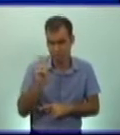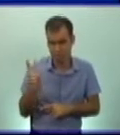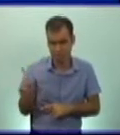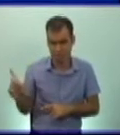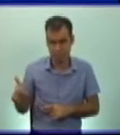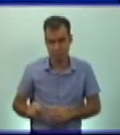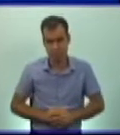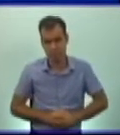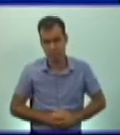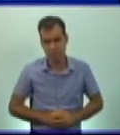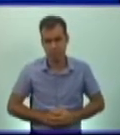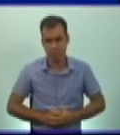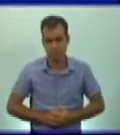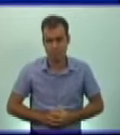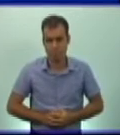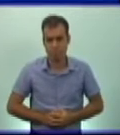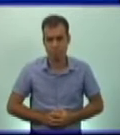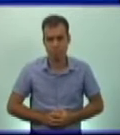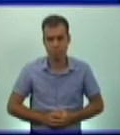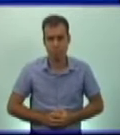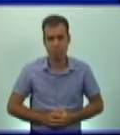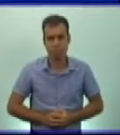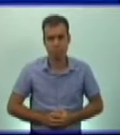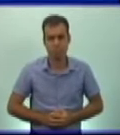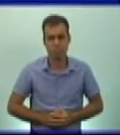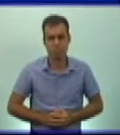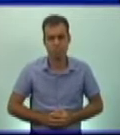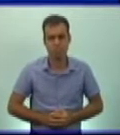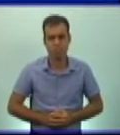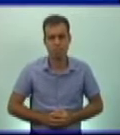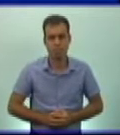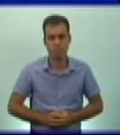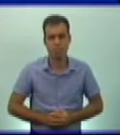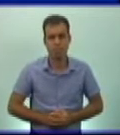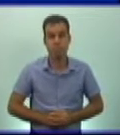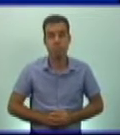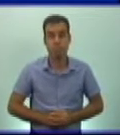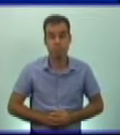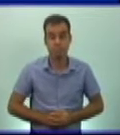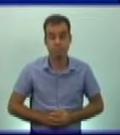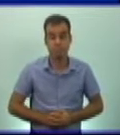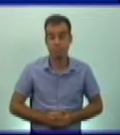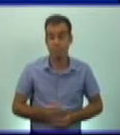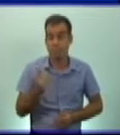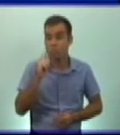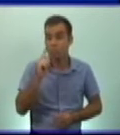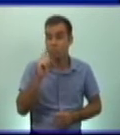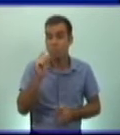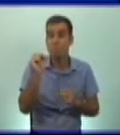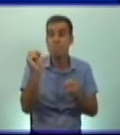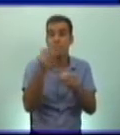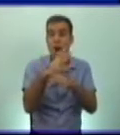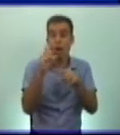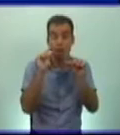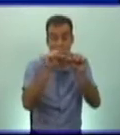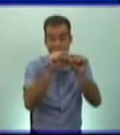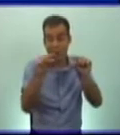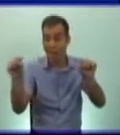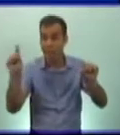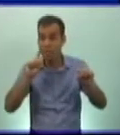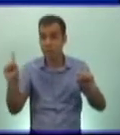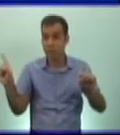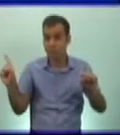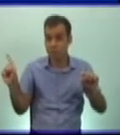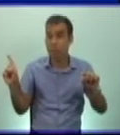números estequiométricos delante de las fórmulas químicas de la sustancia. Y fíjense que es señalado en blanco, delante de las